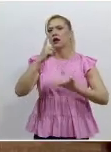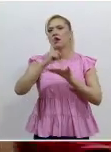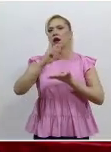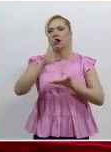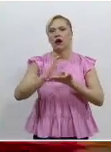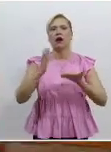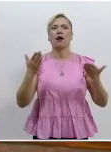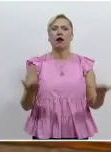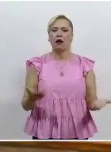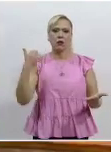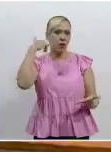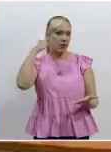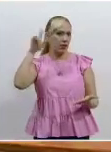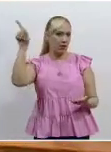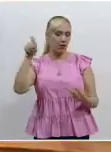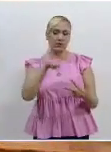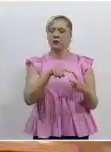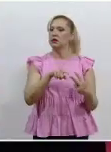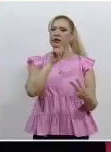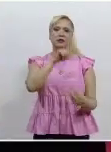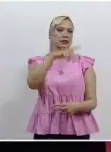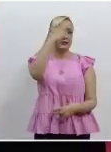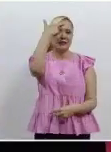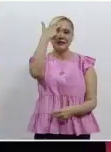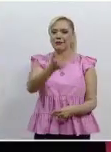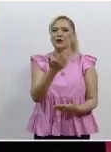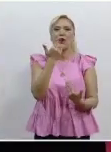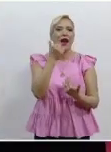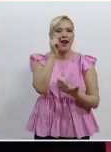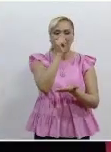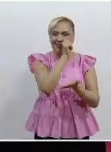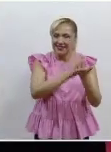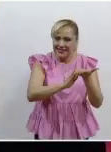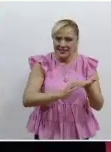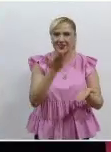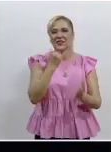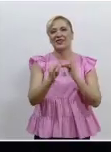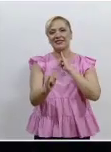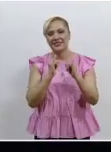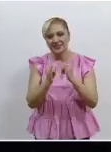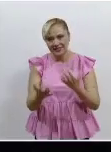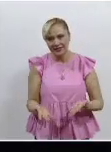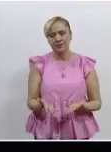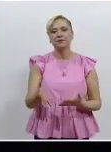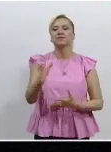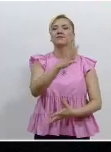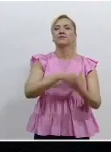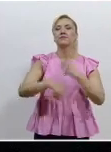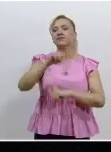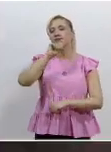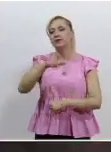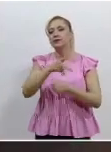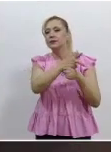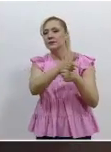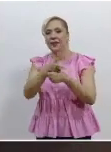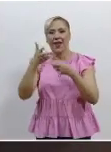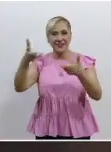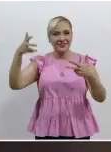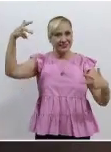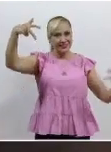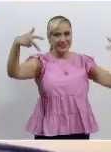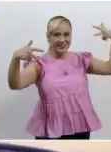Discapacidad, ambas de Yucatán, por la misma razón, y declaró inválidas reformas a las leyes de videovigilancia, del Sistema de Seguridad Pública,